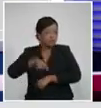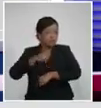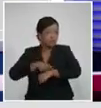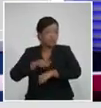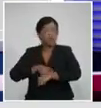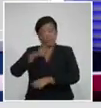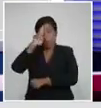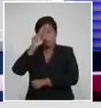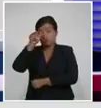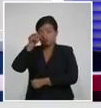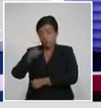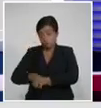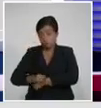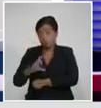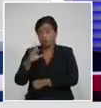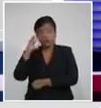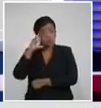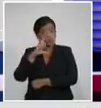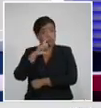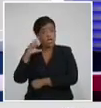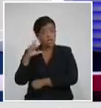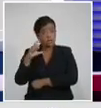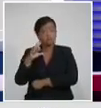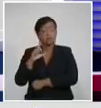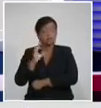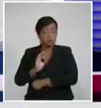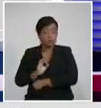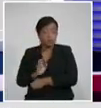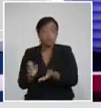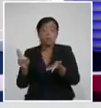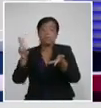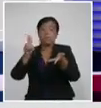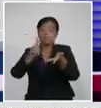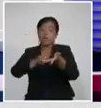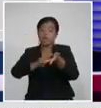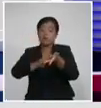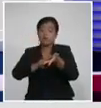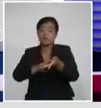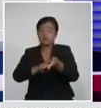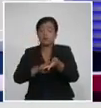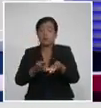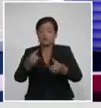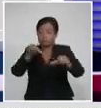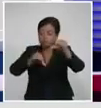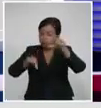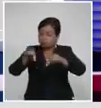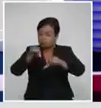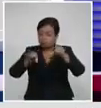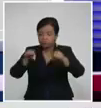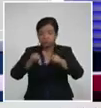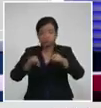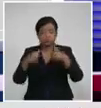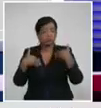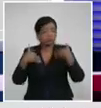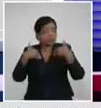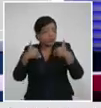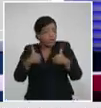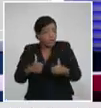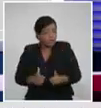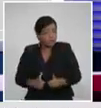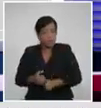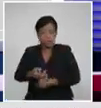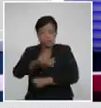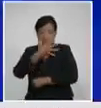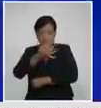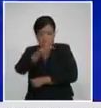en ciencias Rolando Pérez, quien es miembro de la Academia de Ciencias de Cuba, director de Ciencia e Innovación del Grupo